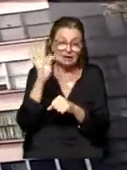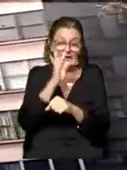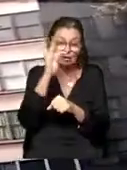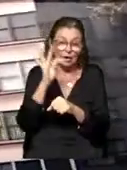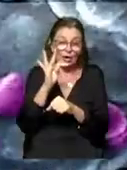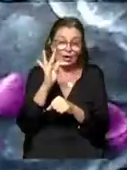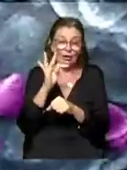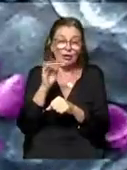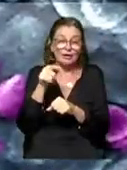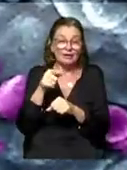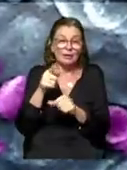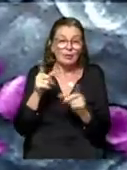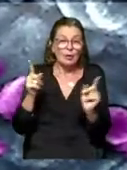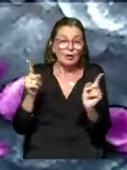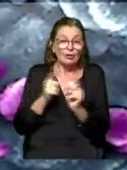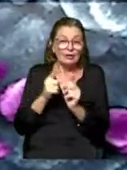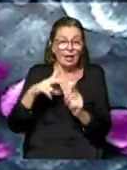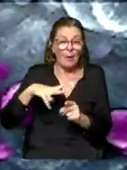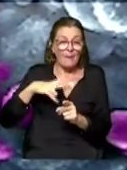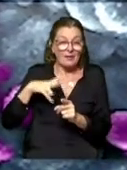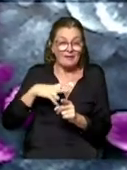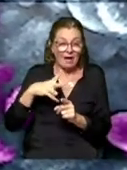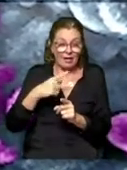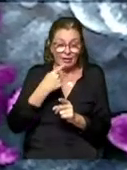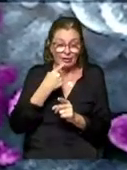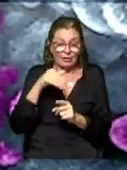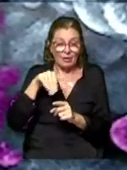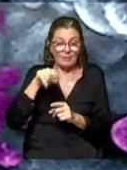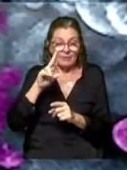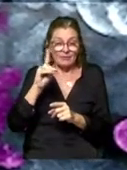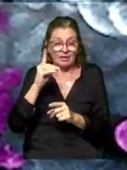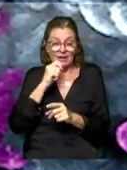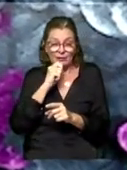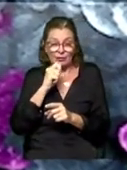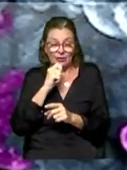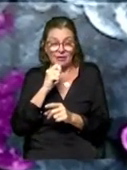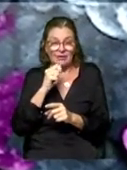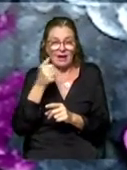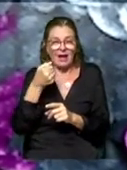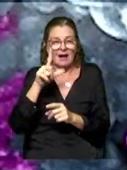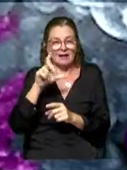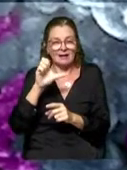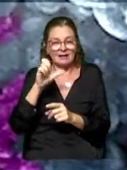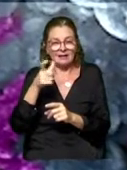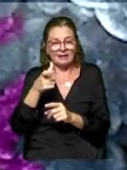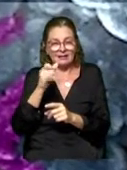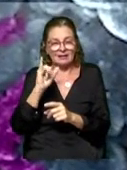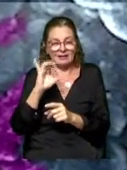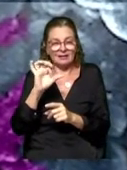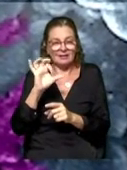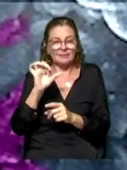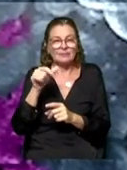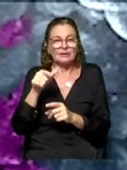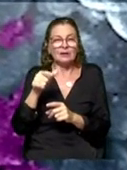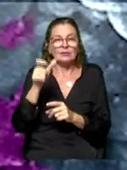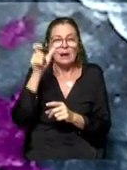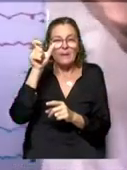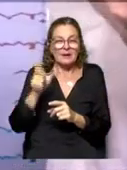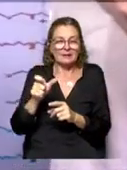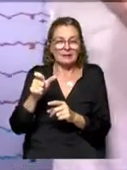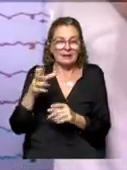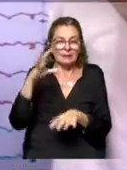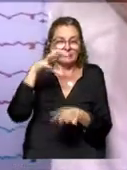Massachusetts, son acotados al ámbito privado, indicó a MBD Noticias Alexis Fernández, de la empresa Quantum Frontage, con sede en